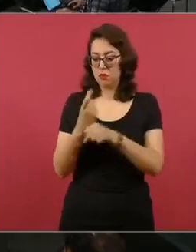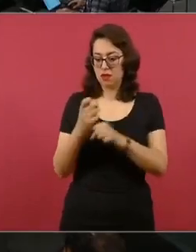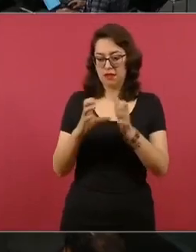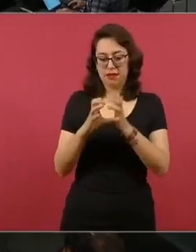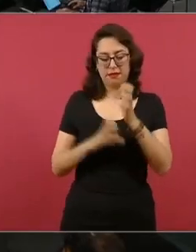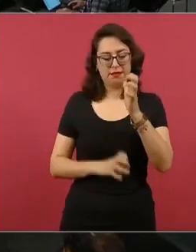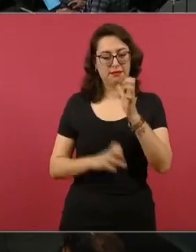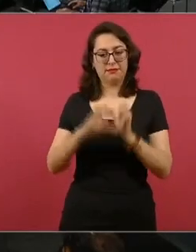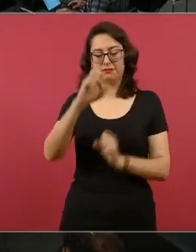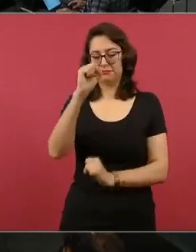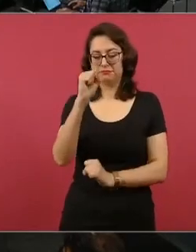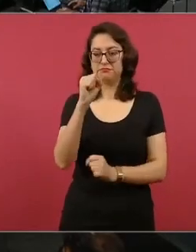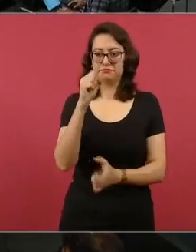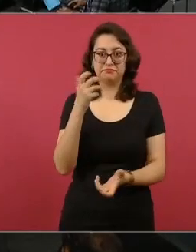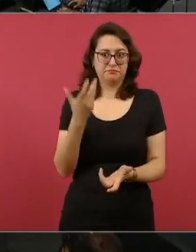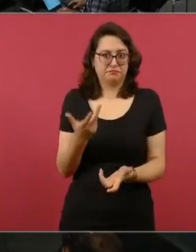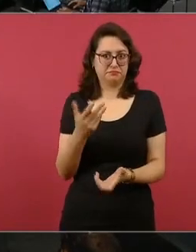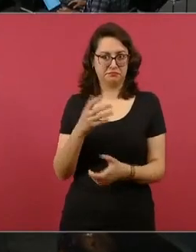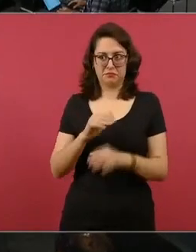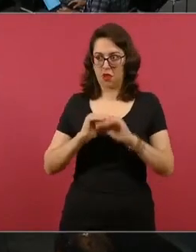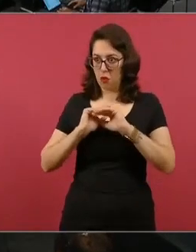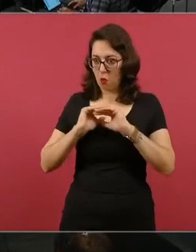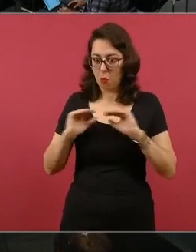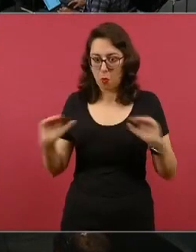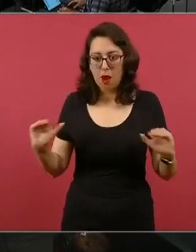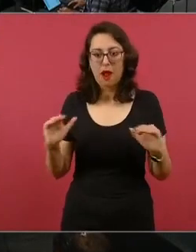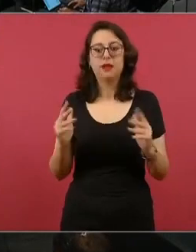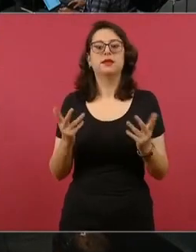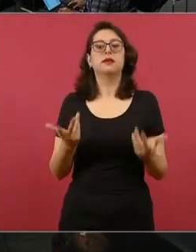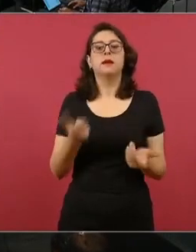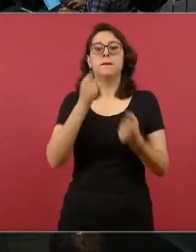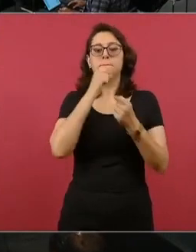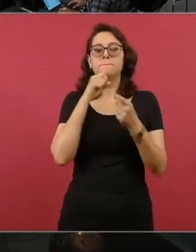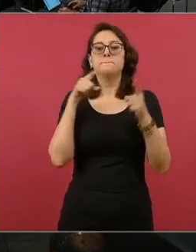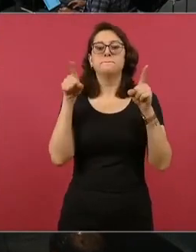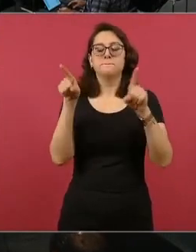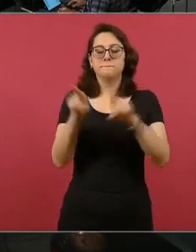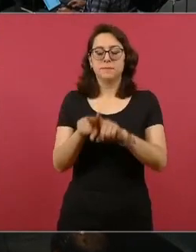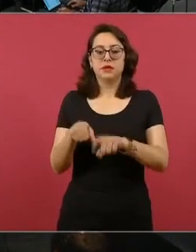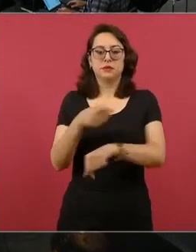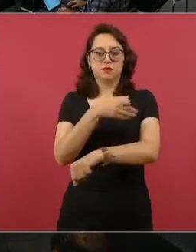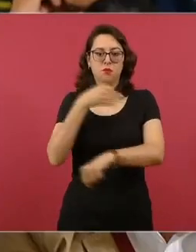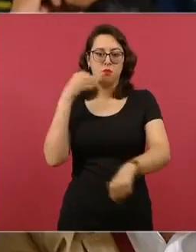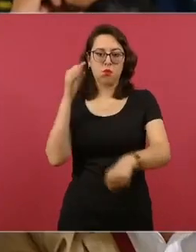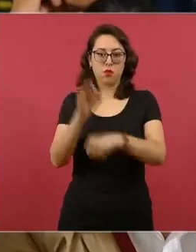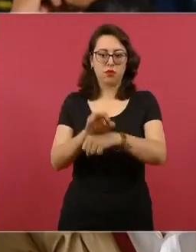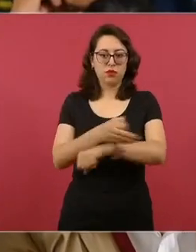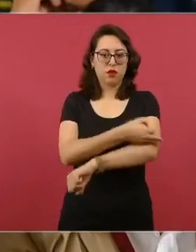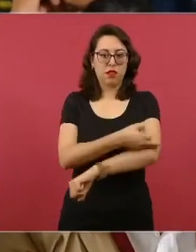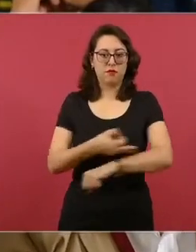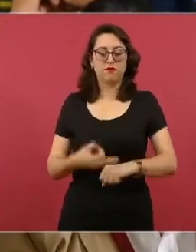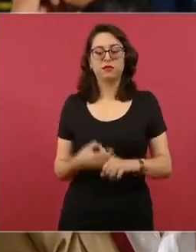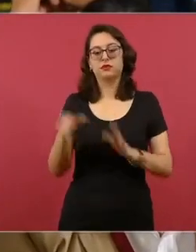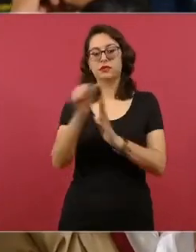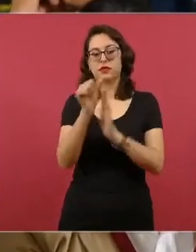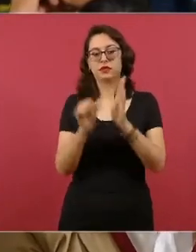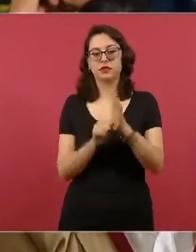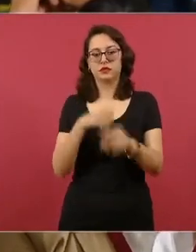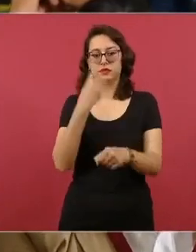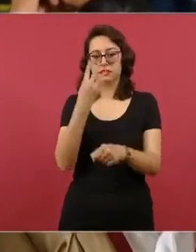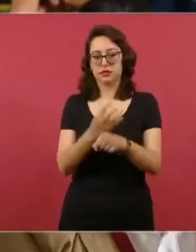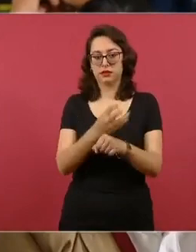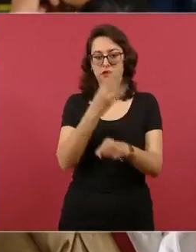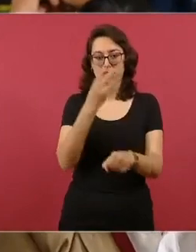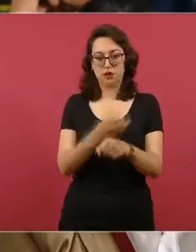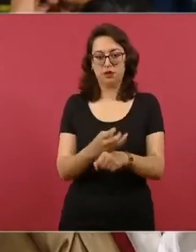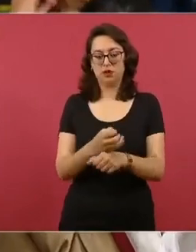Unidos Mexicanos, así como el de protección a la institución de la familia consagrado en el artículo cuarto y la garantía de seguridad